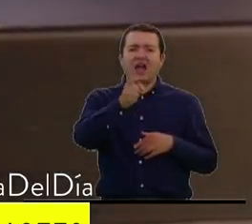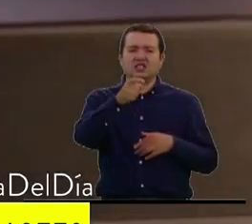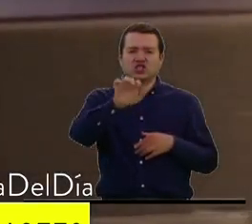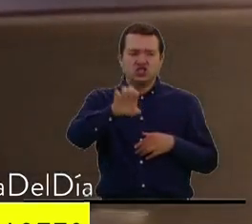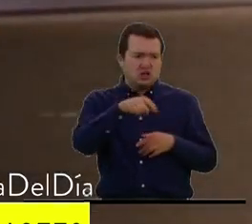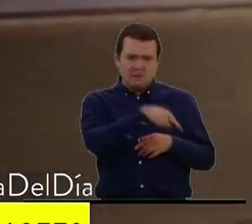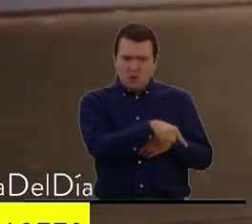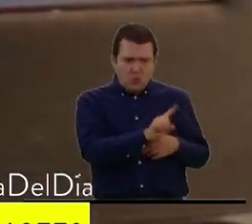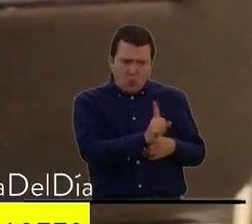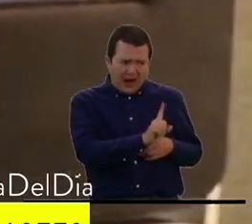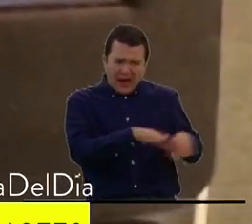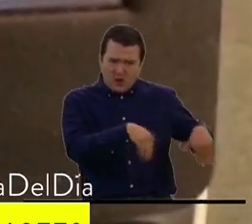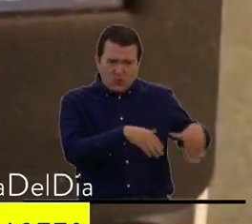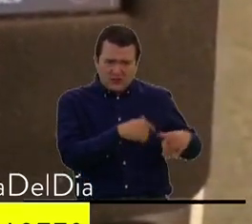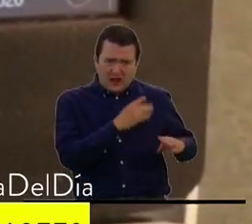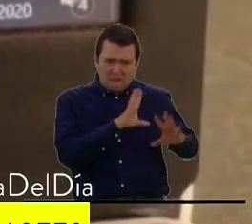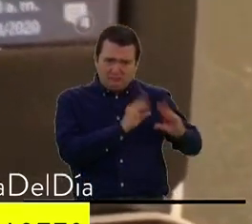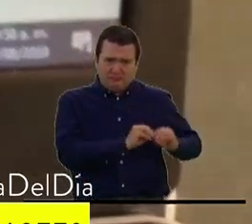abierta